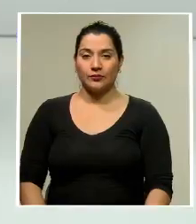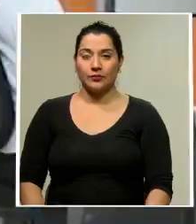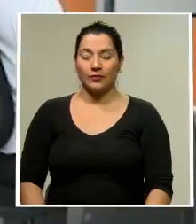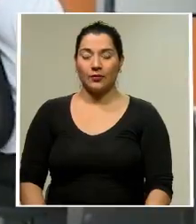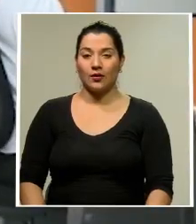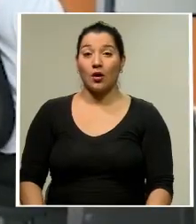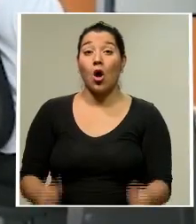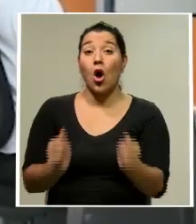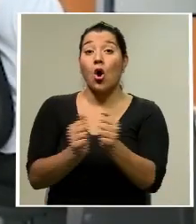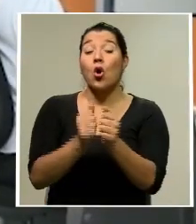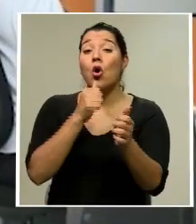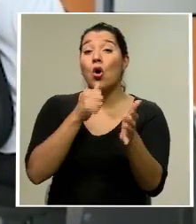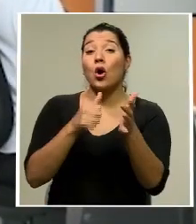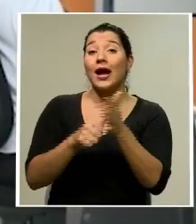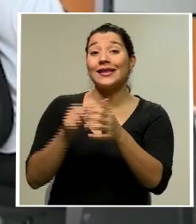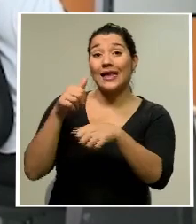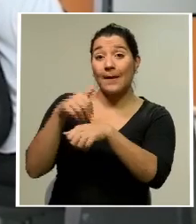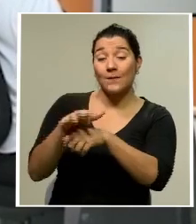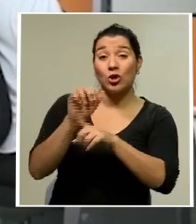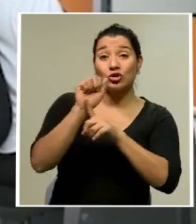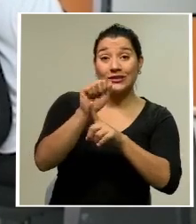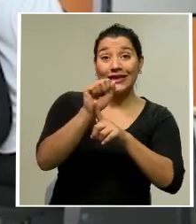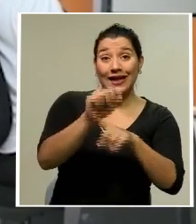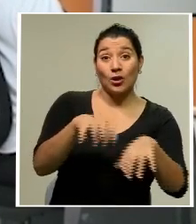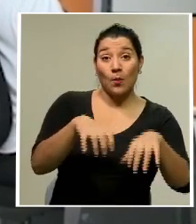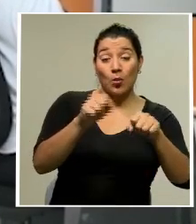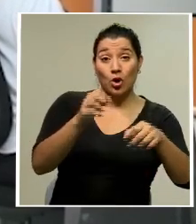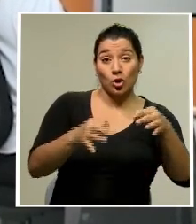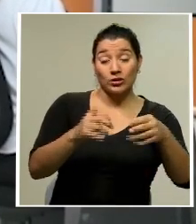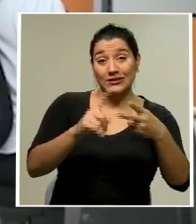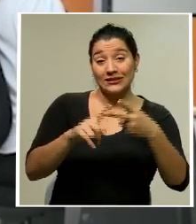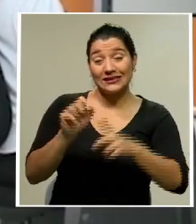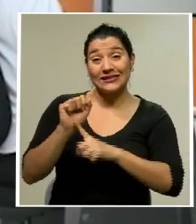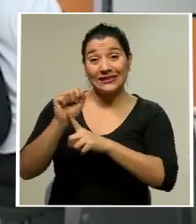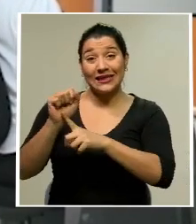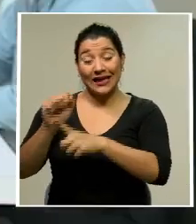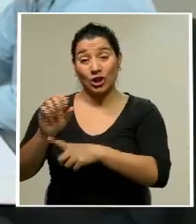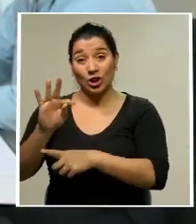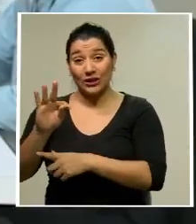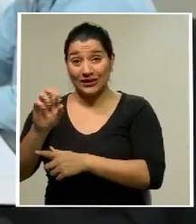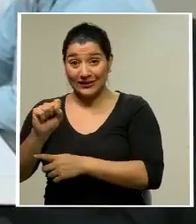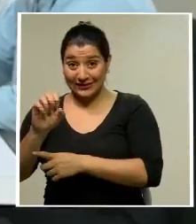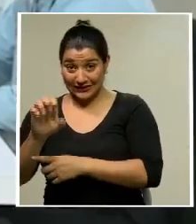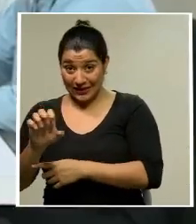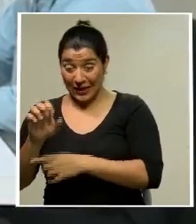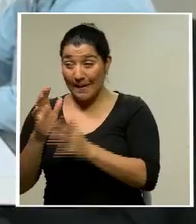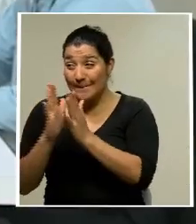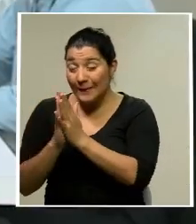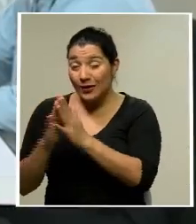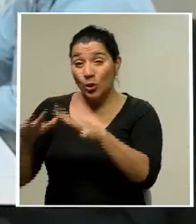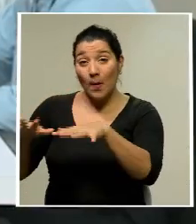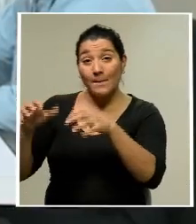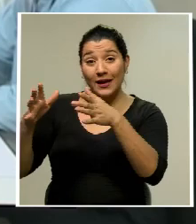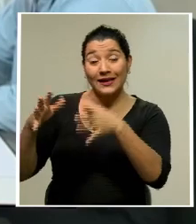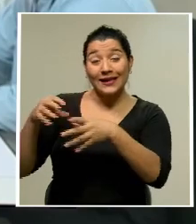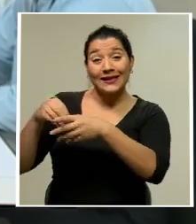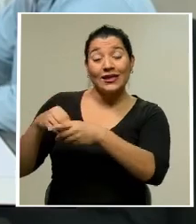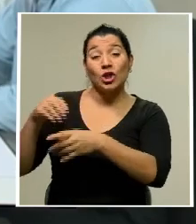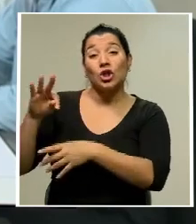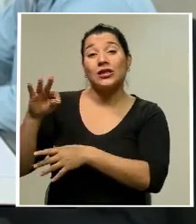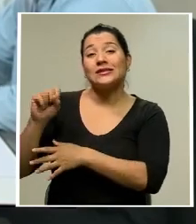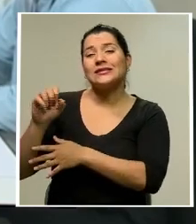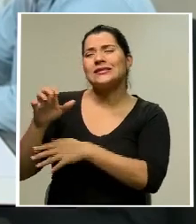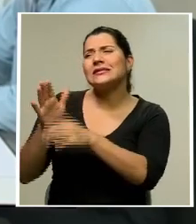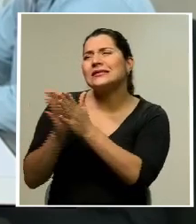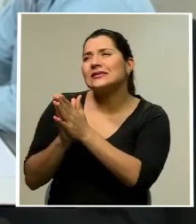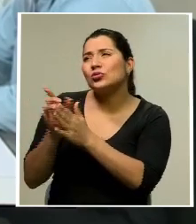Mediante un oficio que envió el colectivo sindical del Poder Judicial y el sindicato del Tribunal Supremo de Elecciones, le solicitaron a los magistrados del Tribunal Supremo de Elecciones que